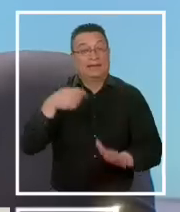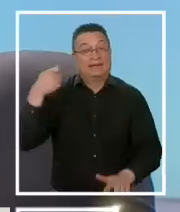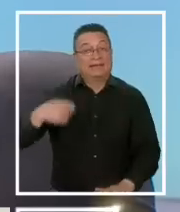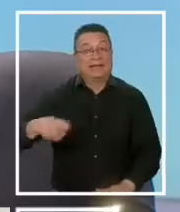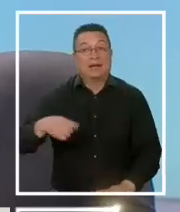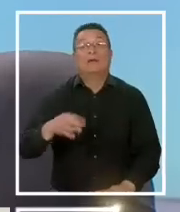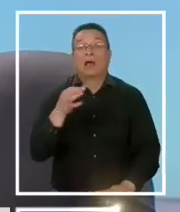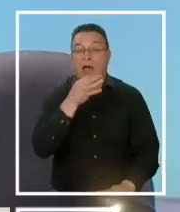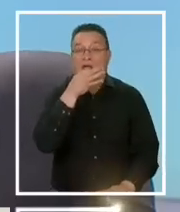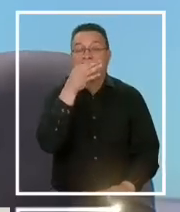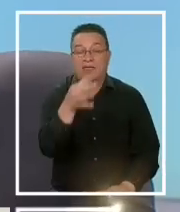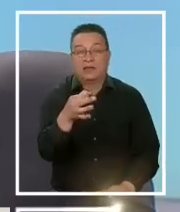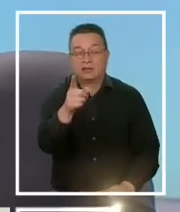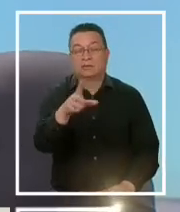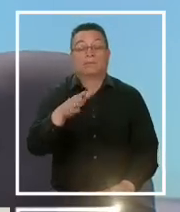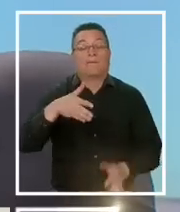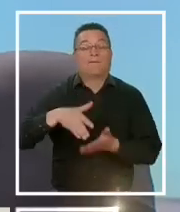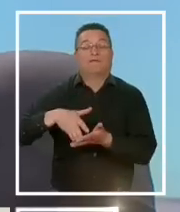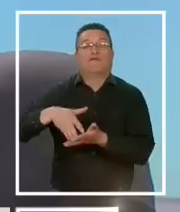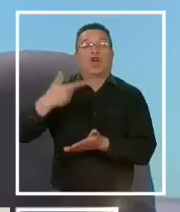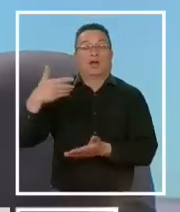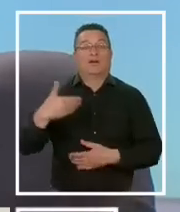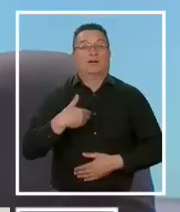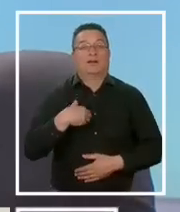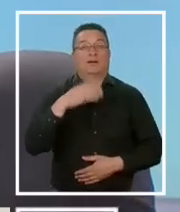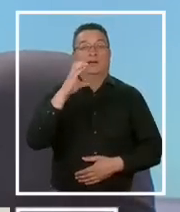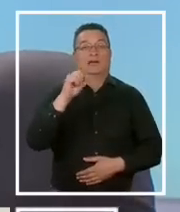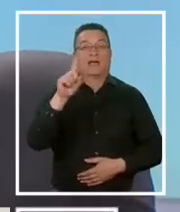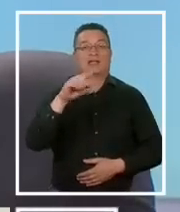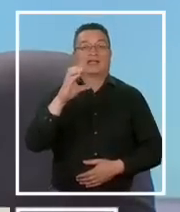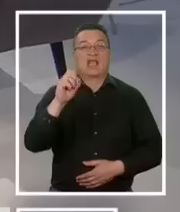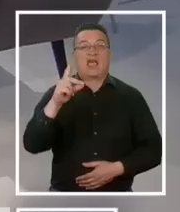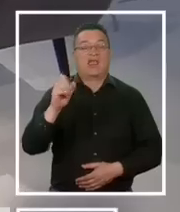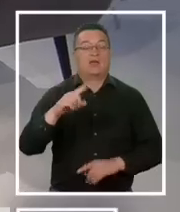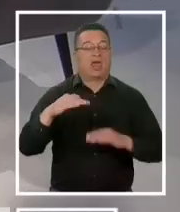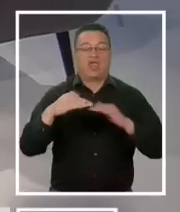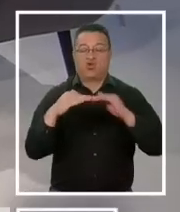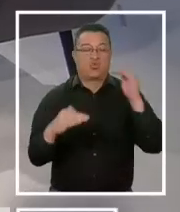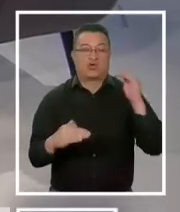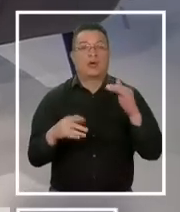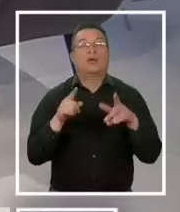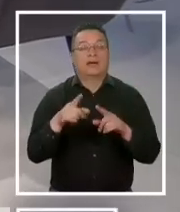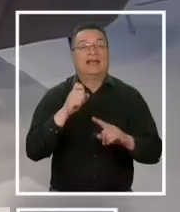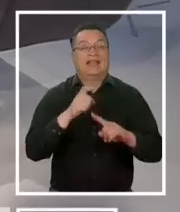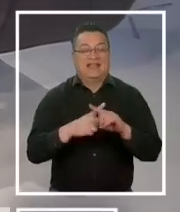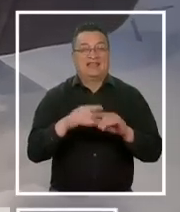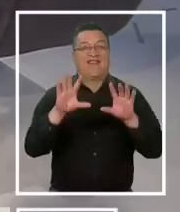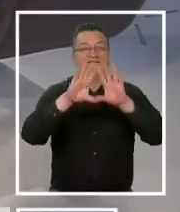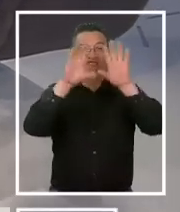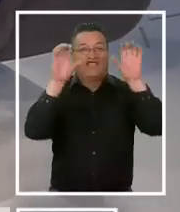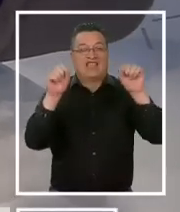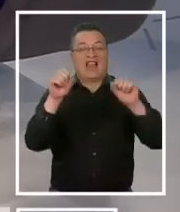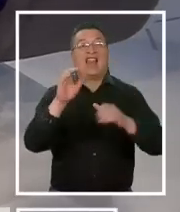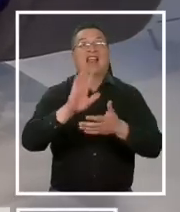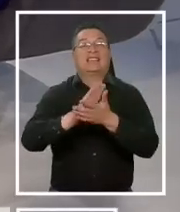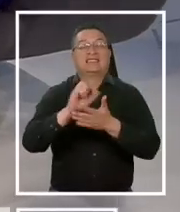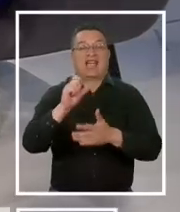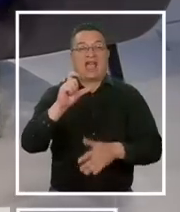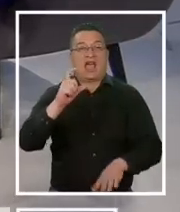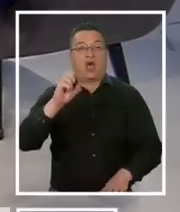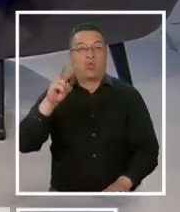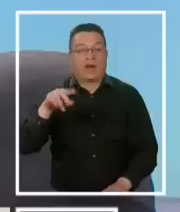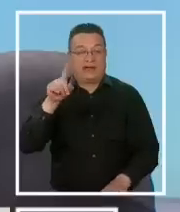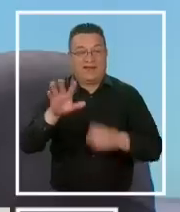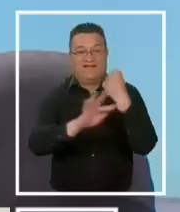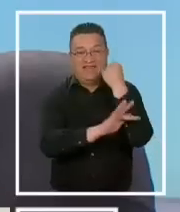dijo que lo habían sacado del caso del caso Cascadas de Marina injusta y que lo había sacado era el exfiscal de ahí surge